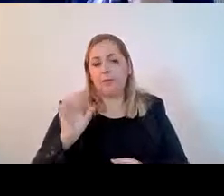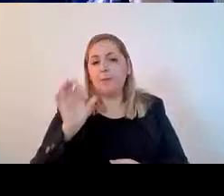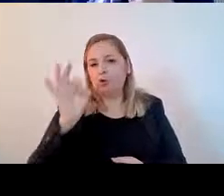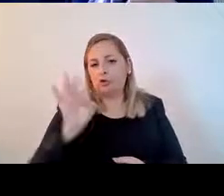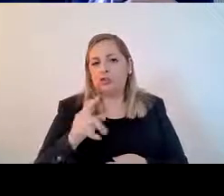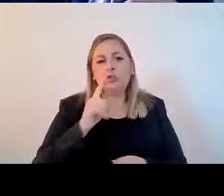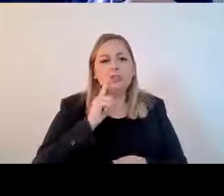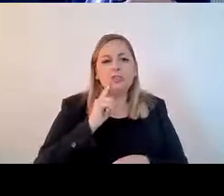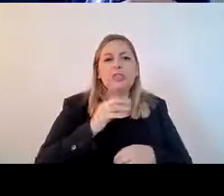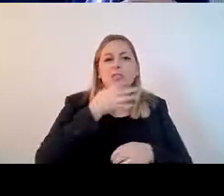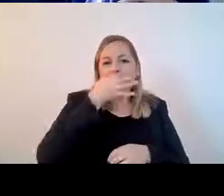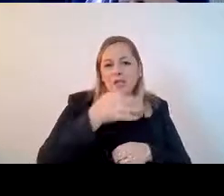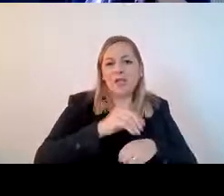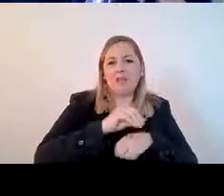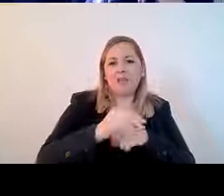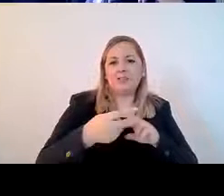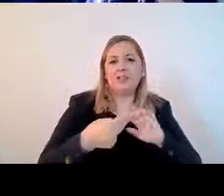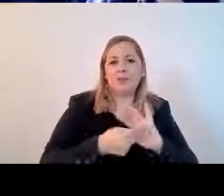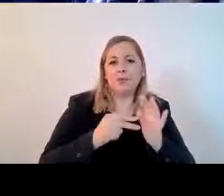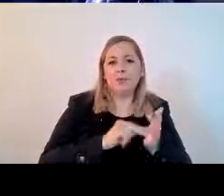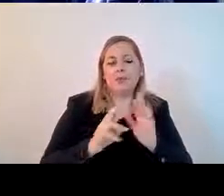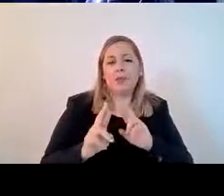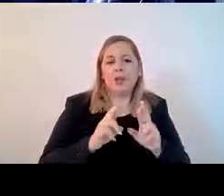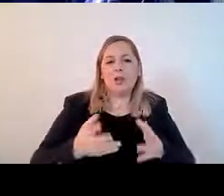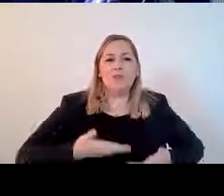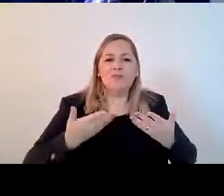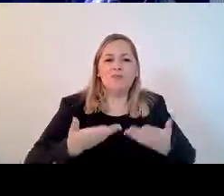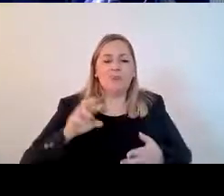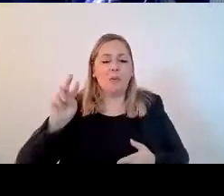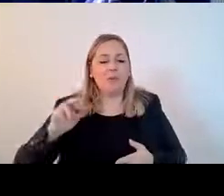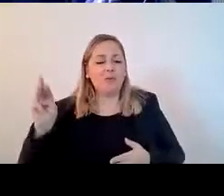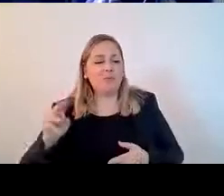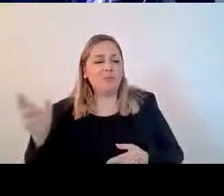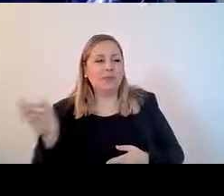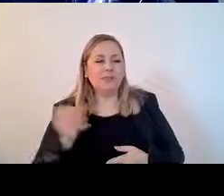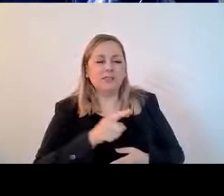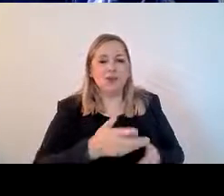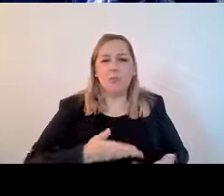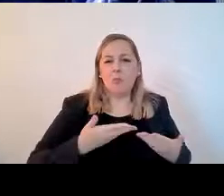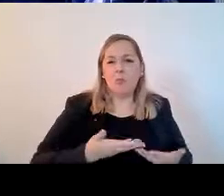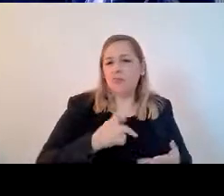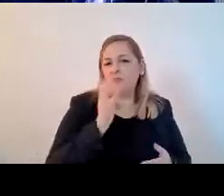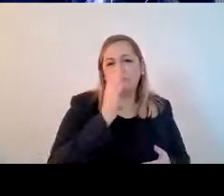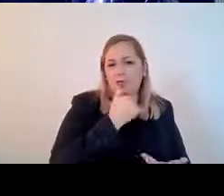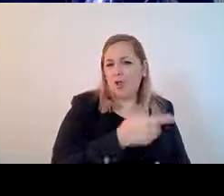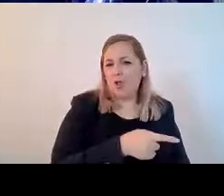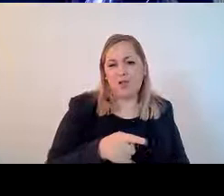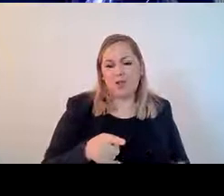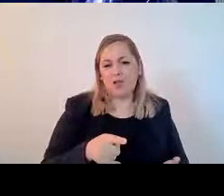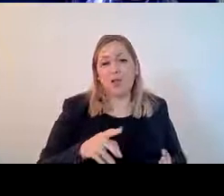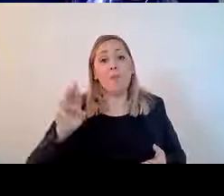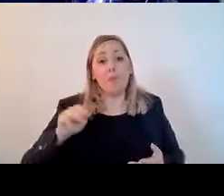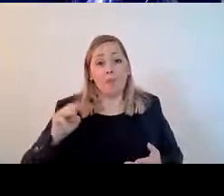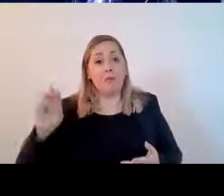con la motivación, en que los padres decían que nos notaban desmotivados. 1/3 de la población de padres manifestó que